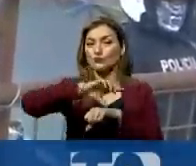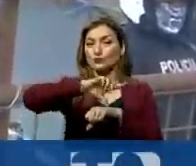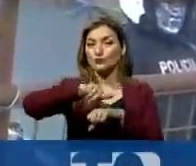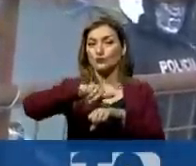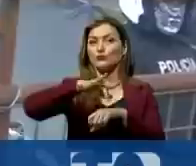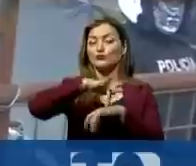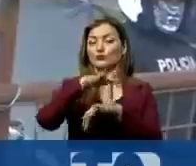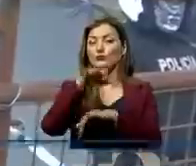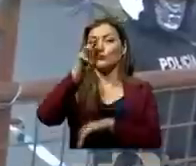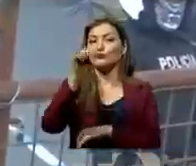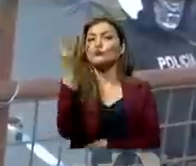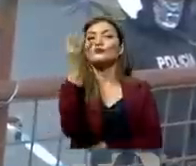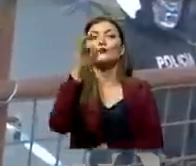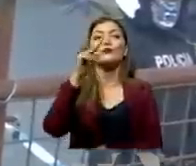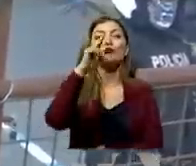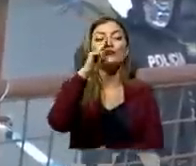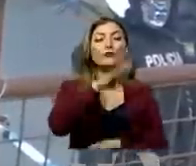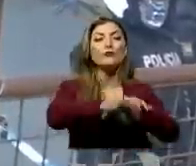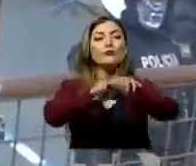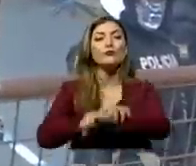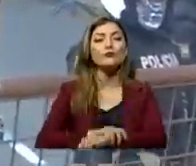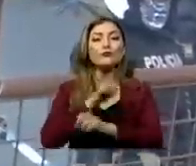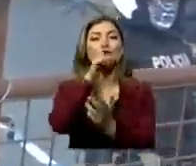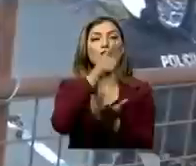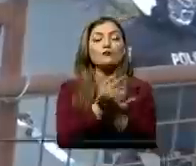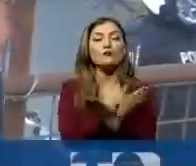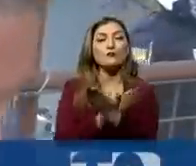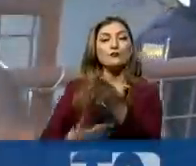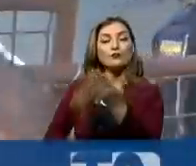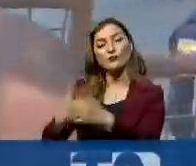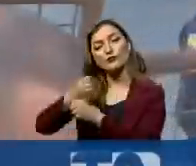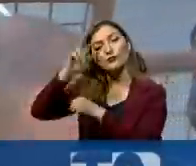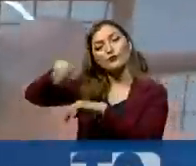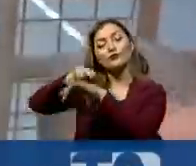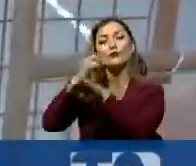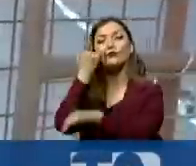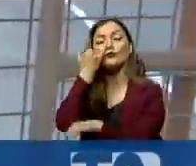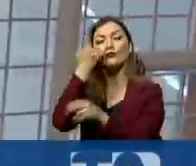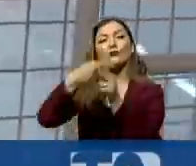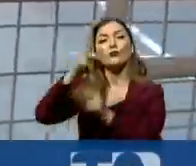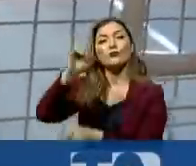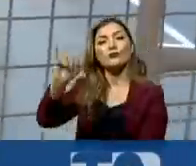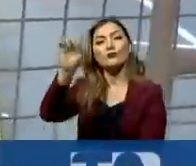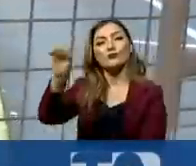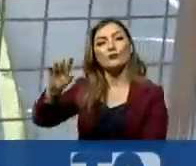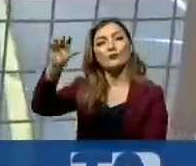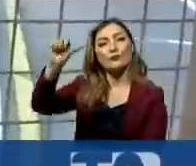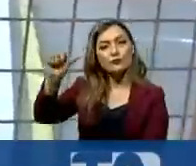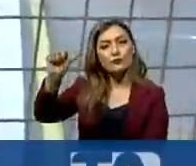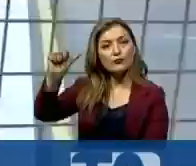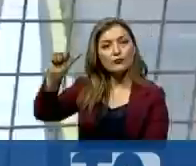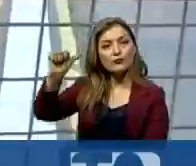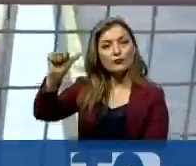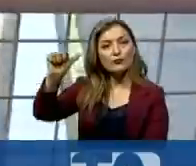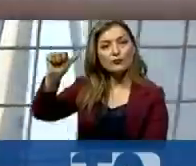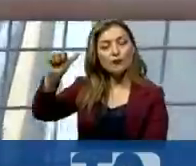junio fue detenido efectivamente el presidente de la conaie leonidas iza y se dice que fue trasladado